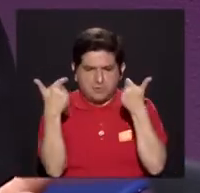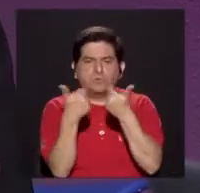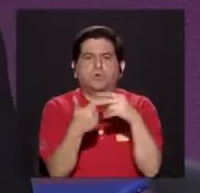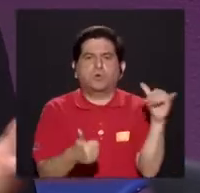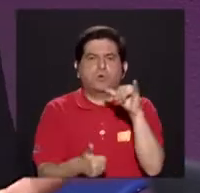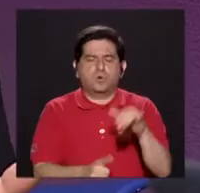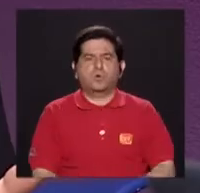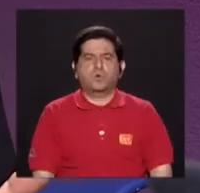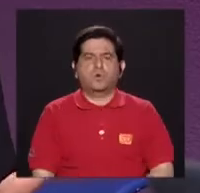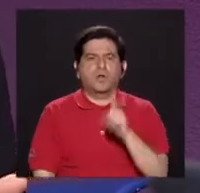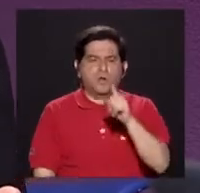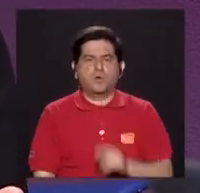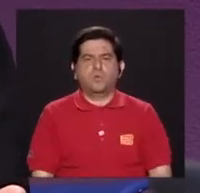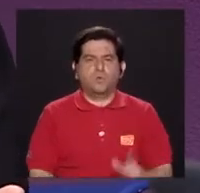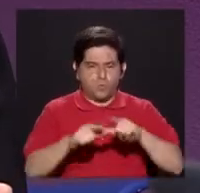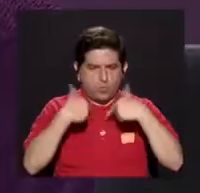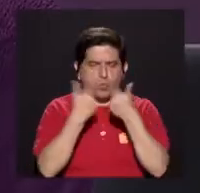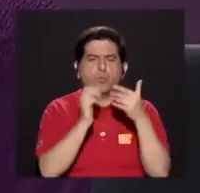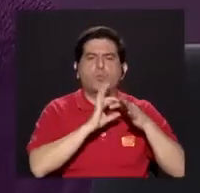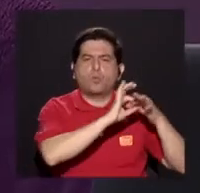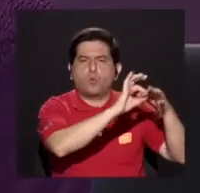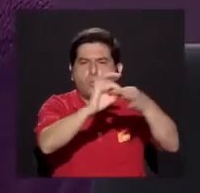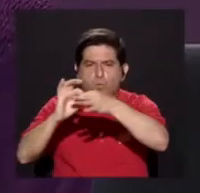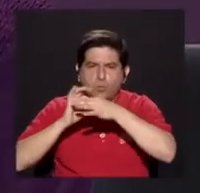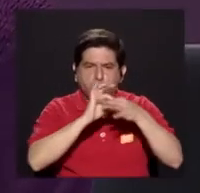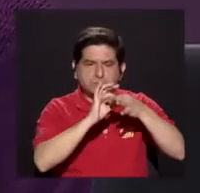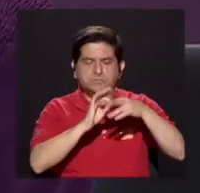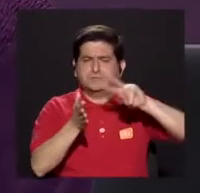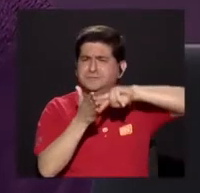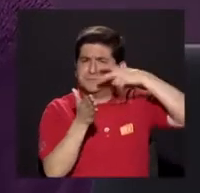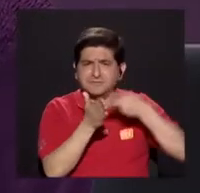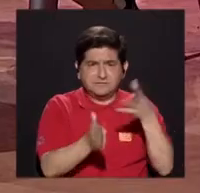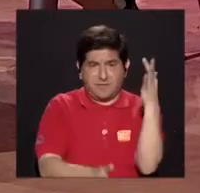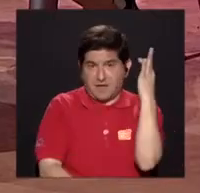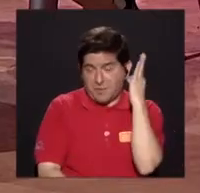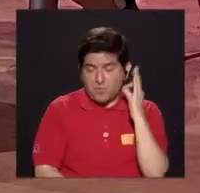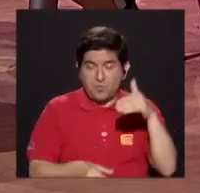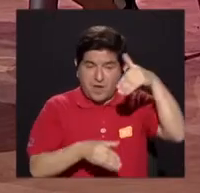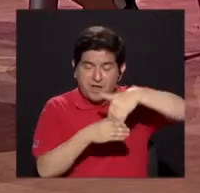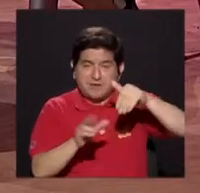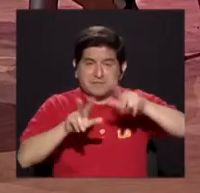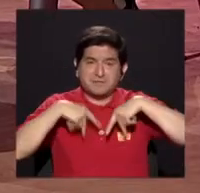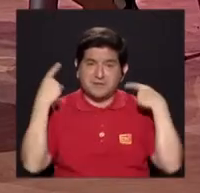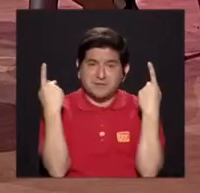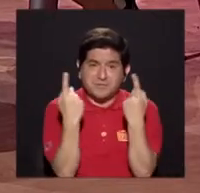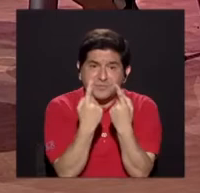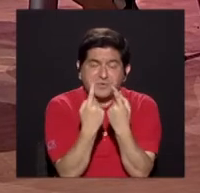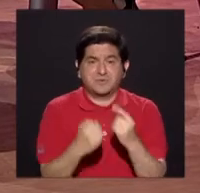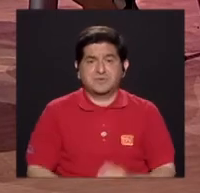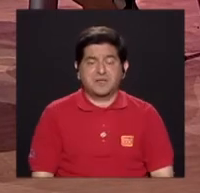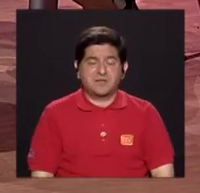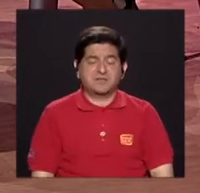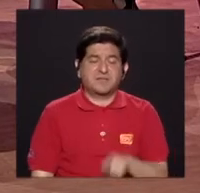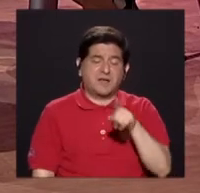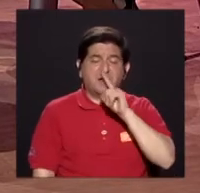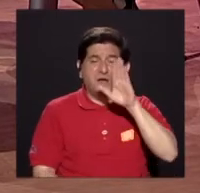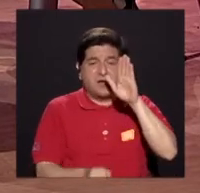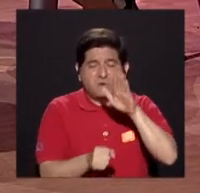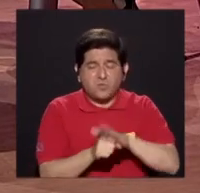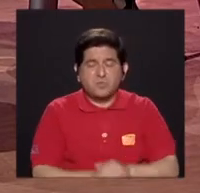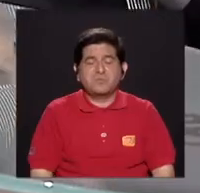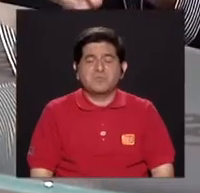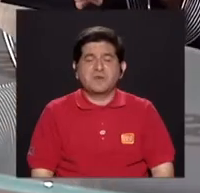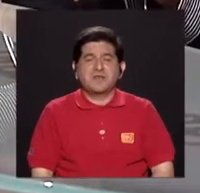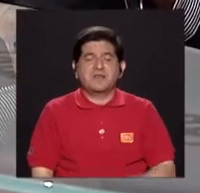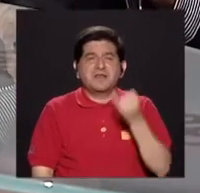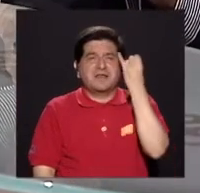fuera un ente homogéneo, ¿verdad? Unificado. Eso significa que las mujeres de esos partidos son más dadas a seguir la línea de partido,